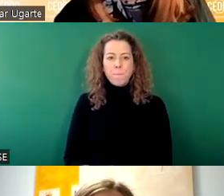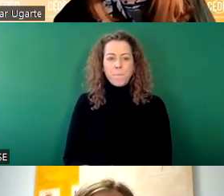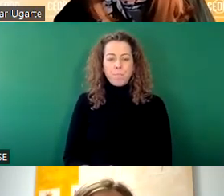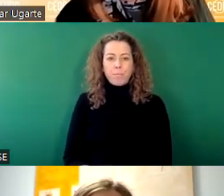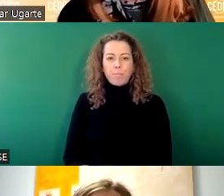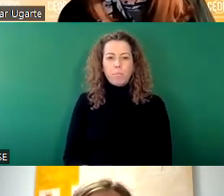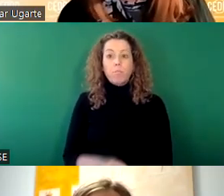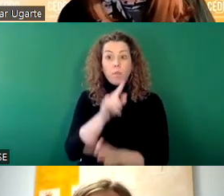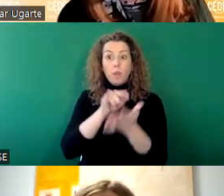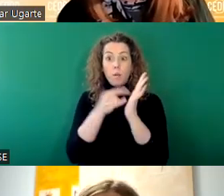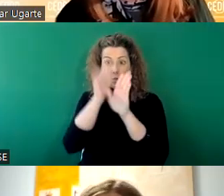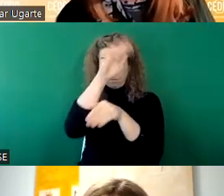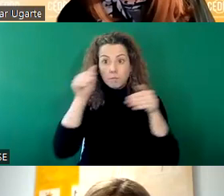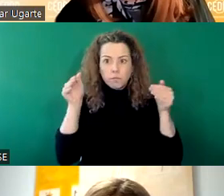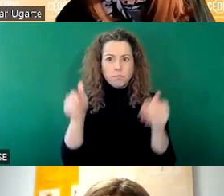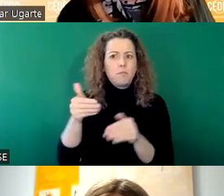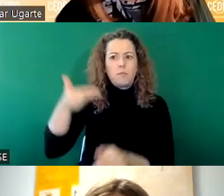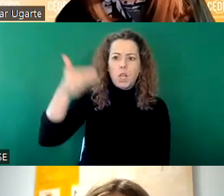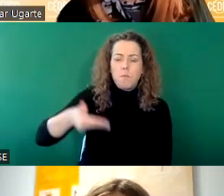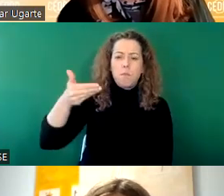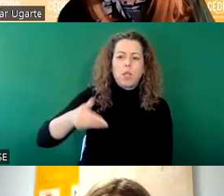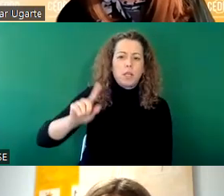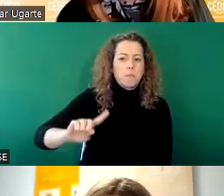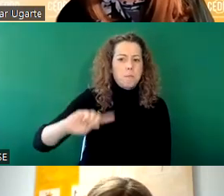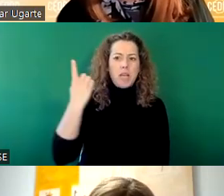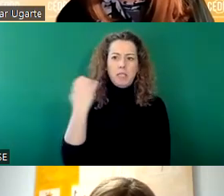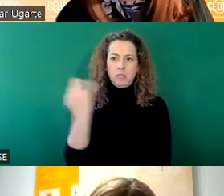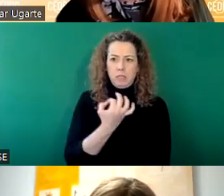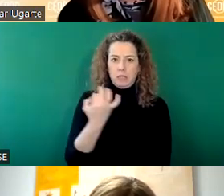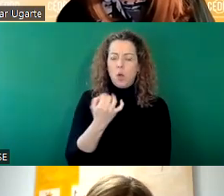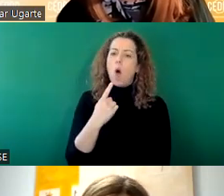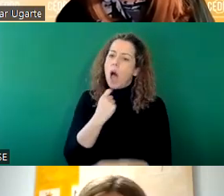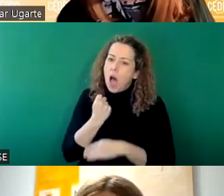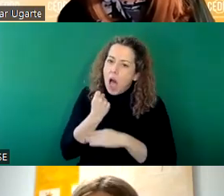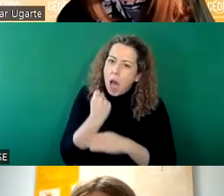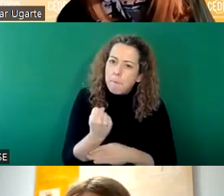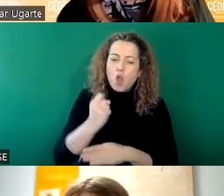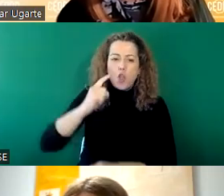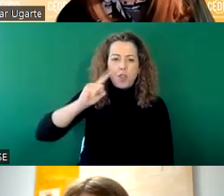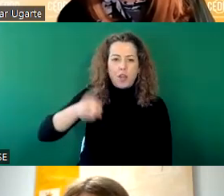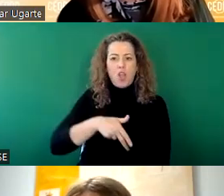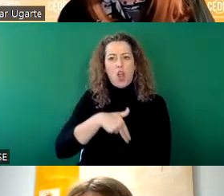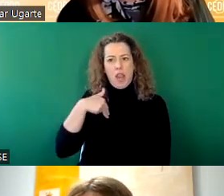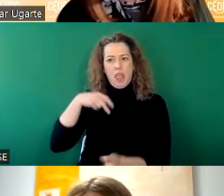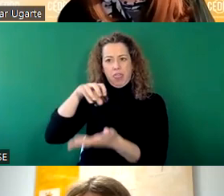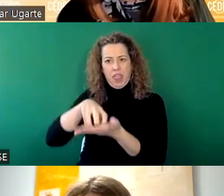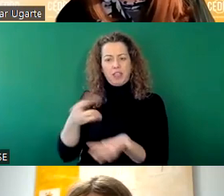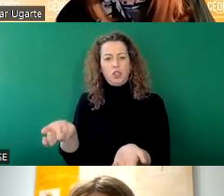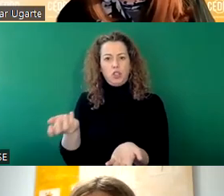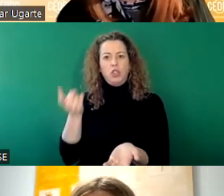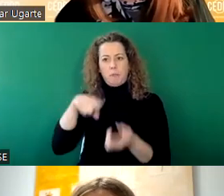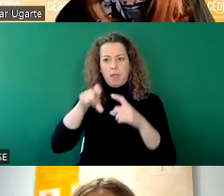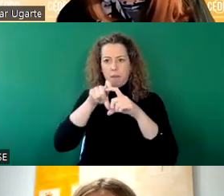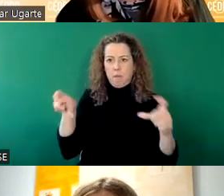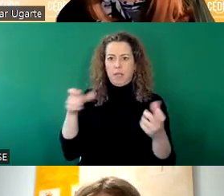Para abordar este proyecto, lo más importante era un apoyo de la Dirección General del centro y de la